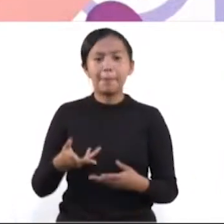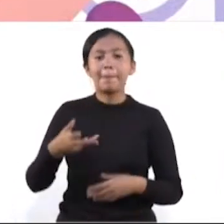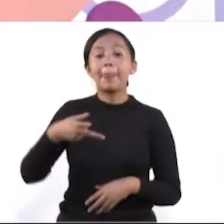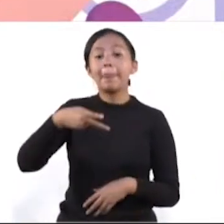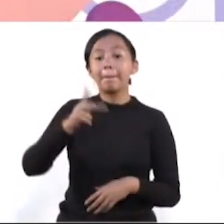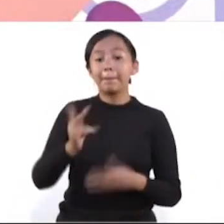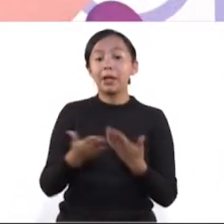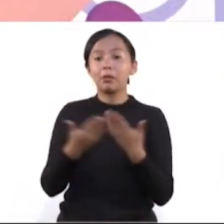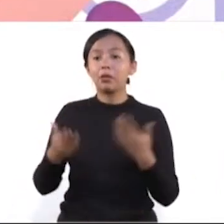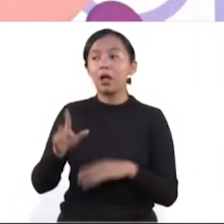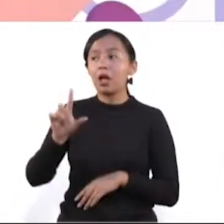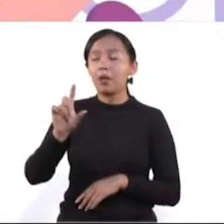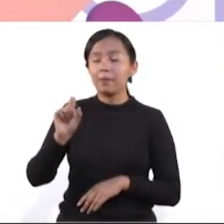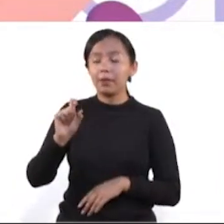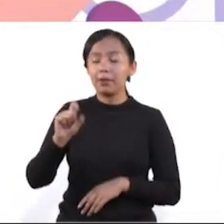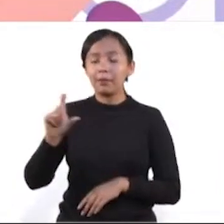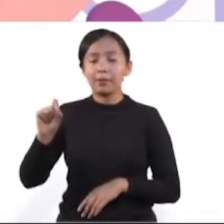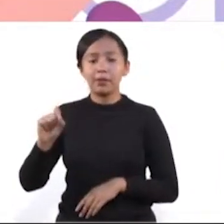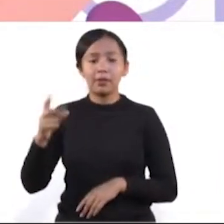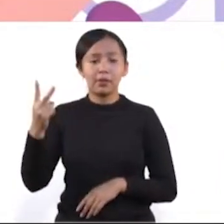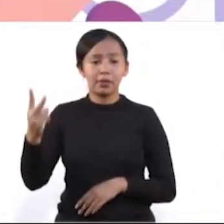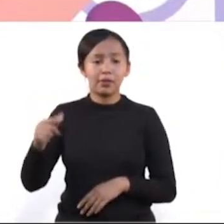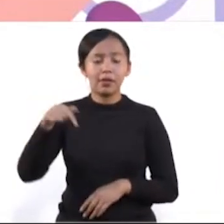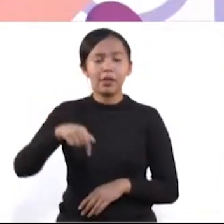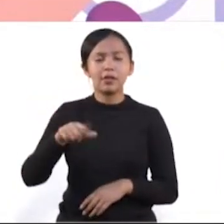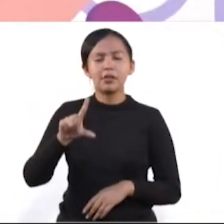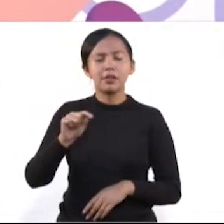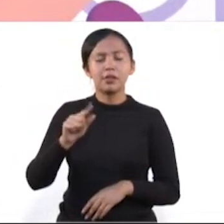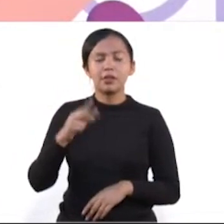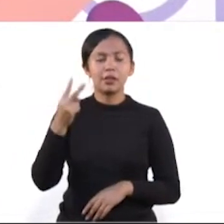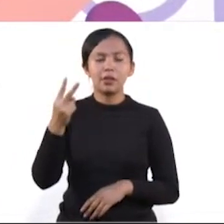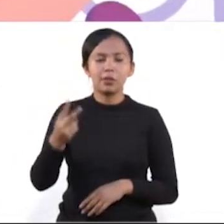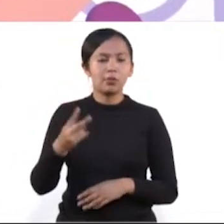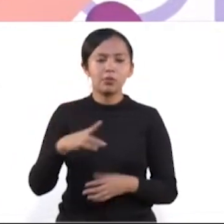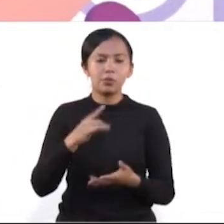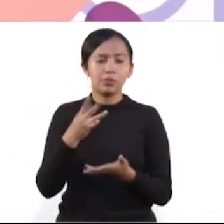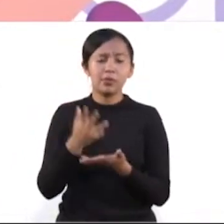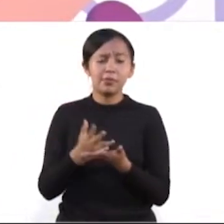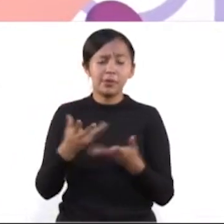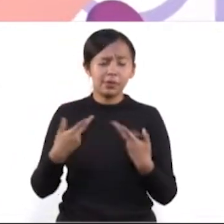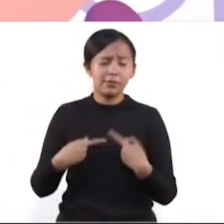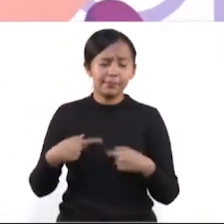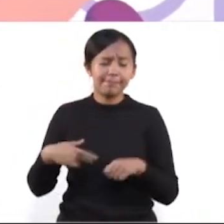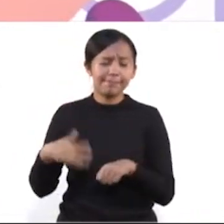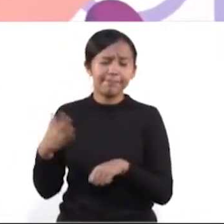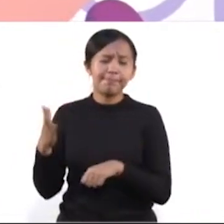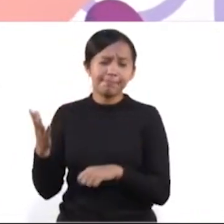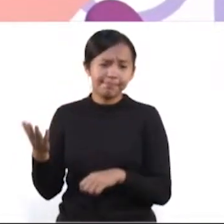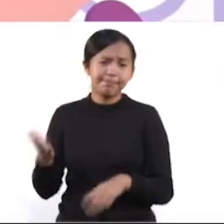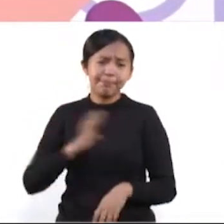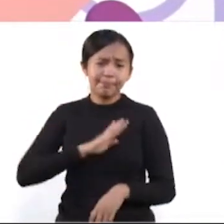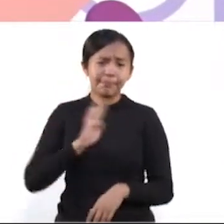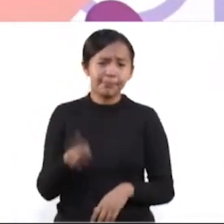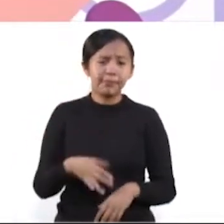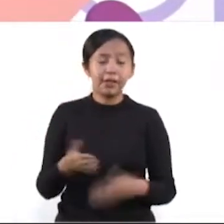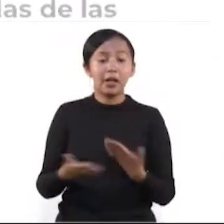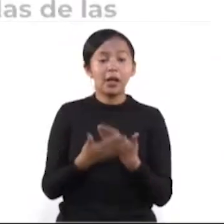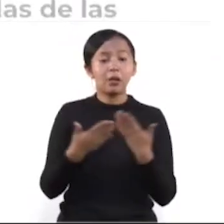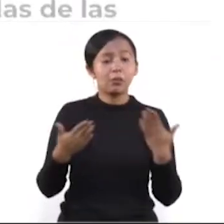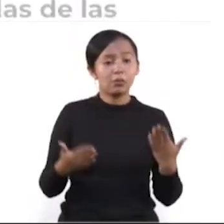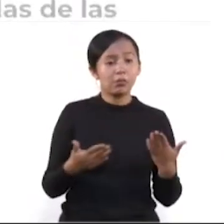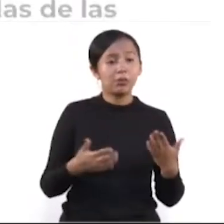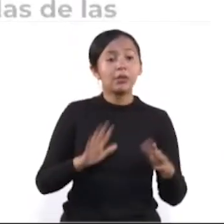presentado 73 casos. En la mayoría de estos casos ya tenemos detenido o ubicado a un